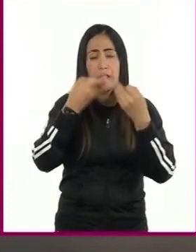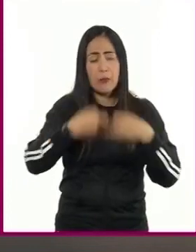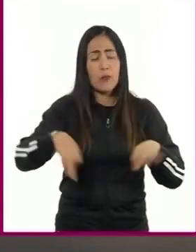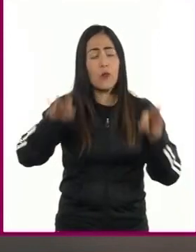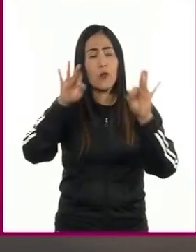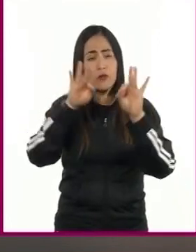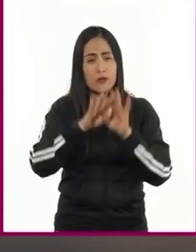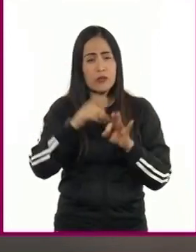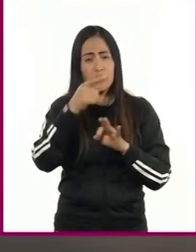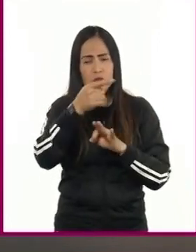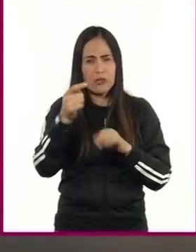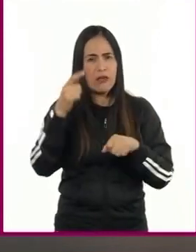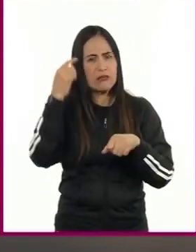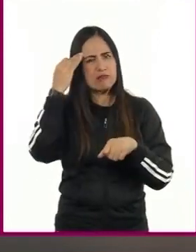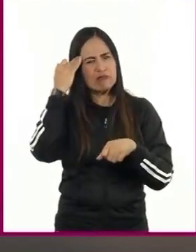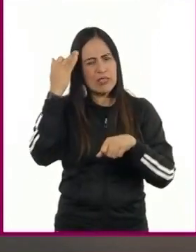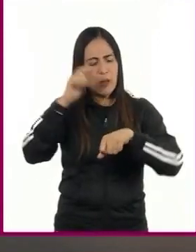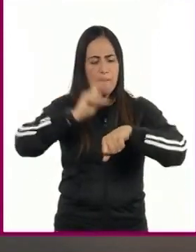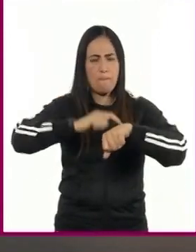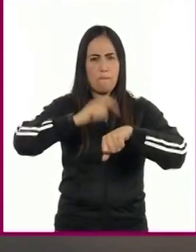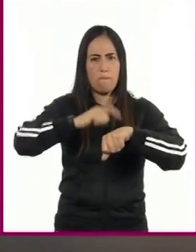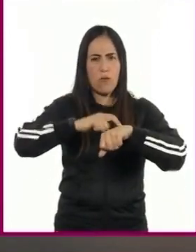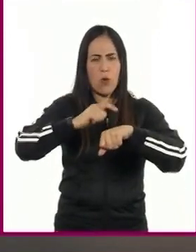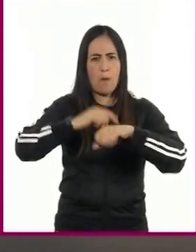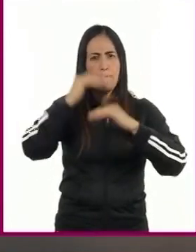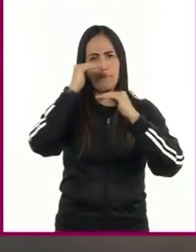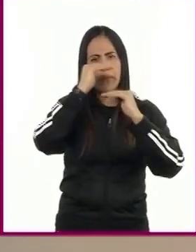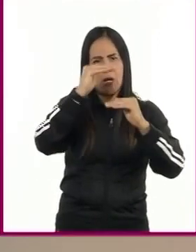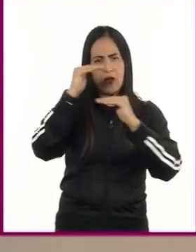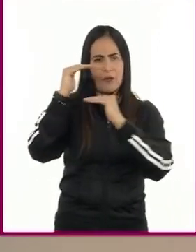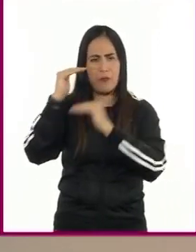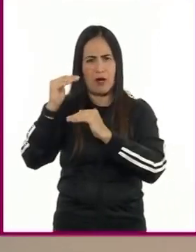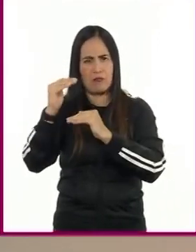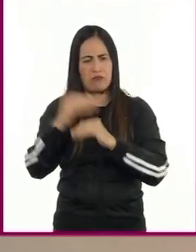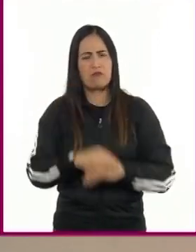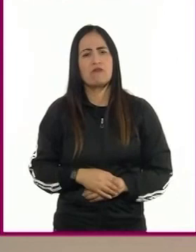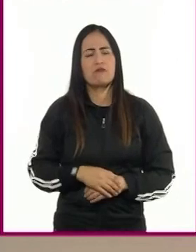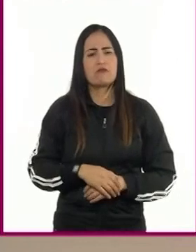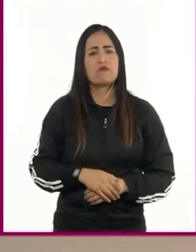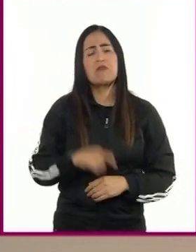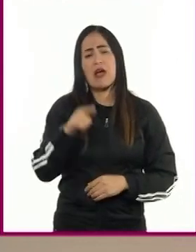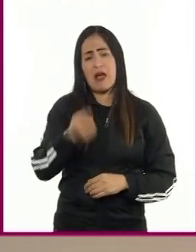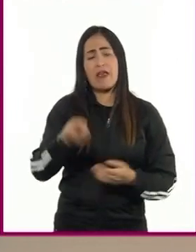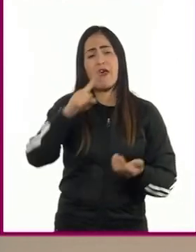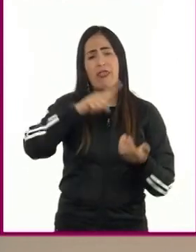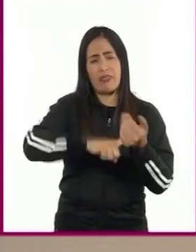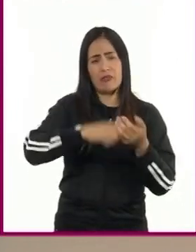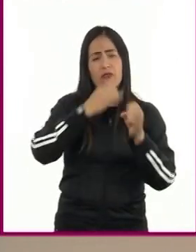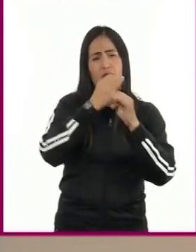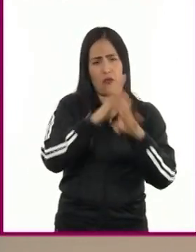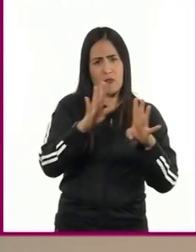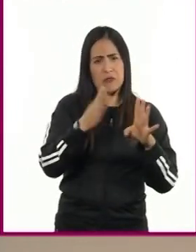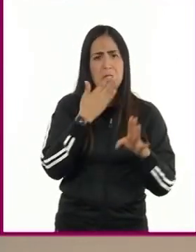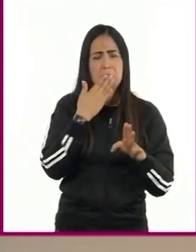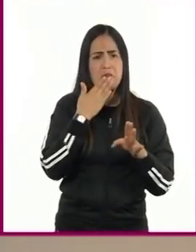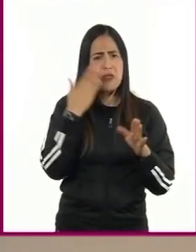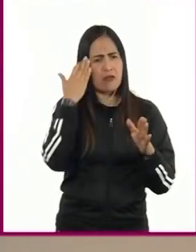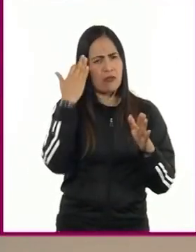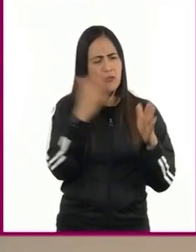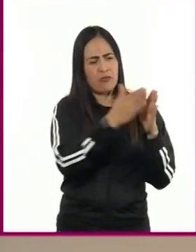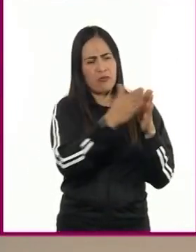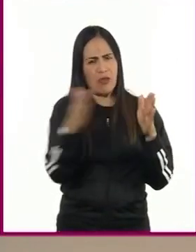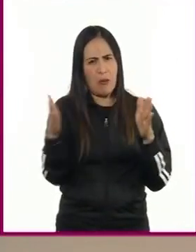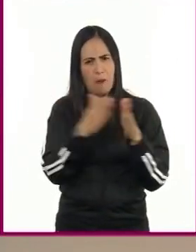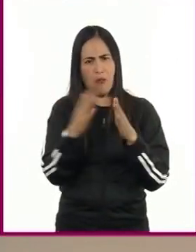consideren siempre el límite de tiempo determinado por sus maestras o maestros, para que los contenidos puedan desarrollarse dentro de ese margen